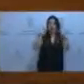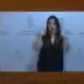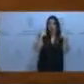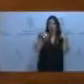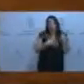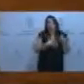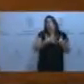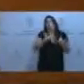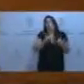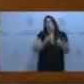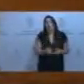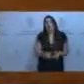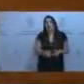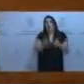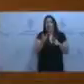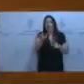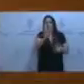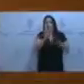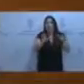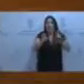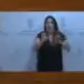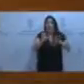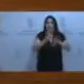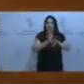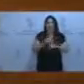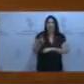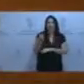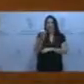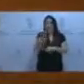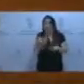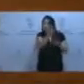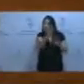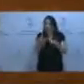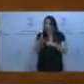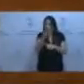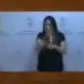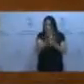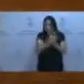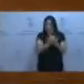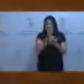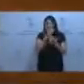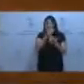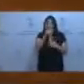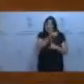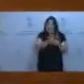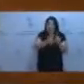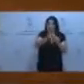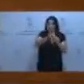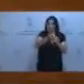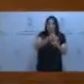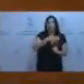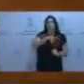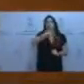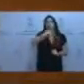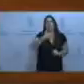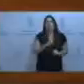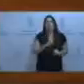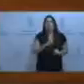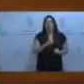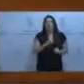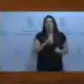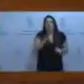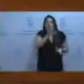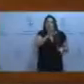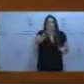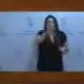podría autorizar a dichas áreas el establecimiento de una ratio similar. Si esto llegase a término, pues tendría que ser en municipios